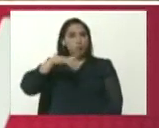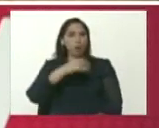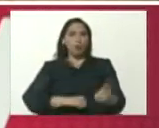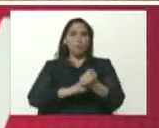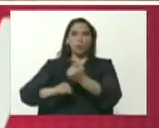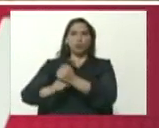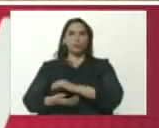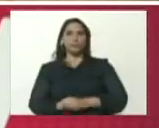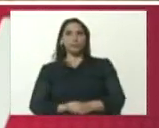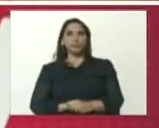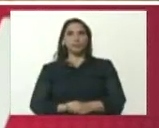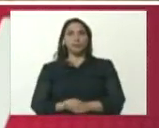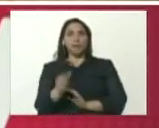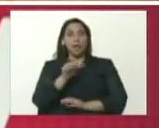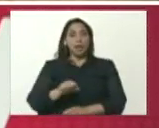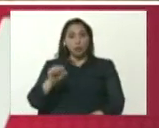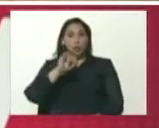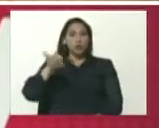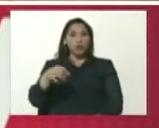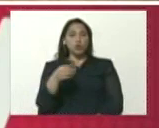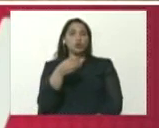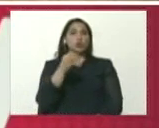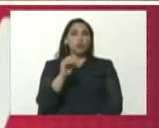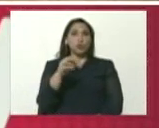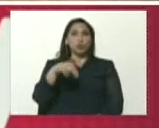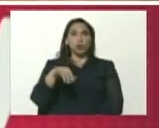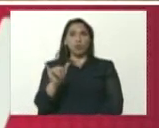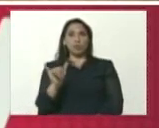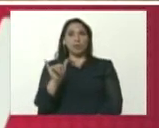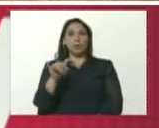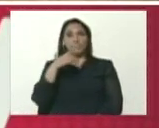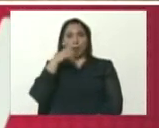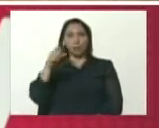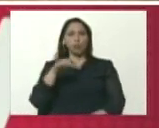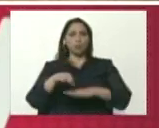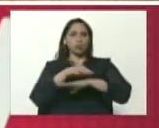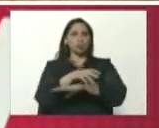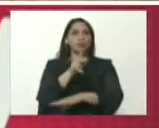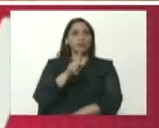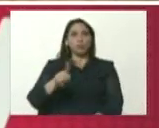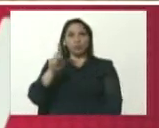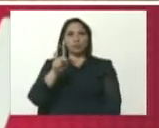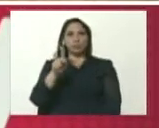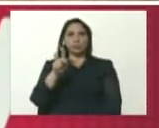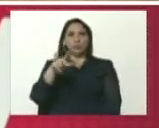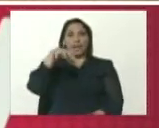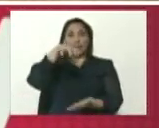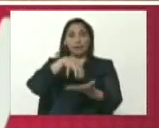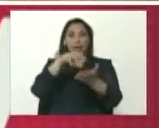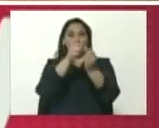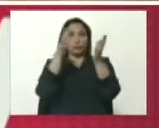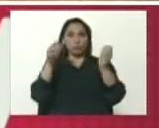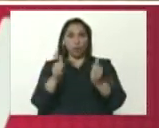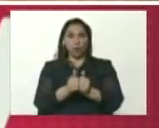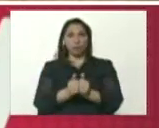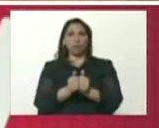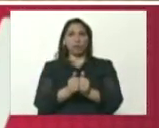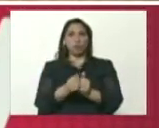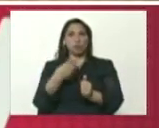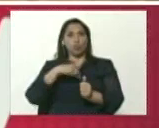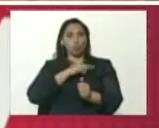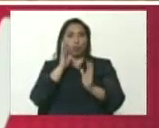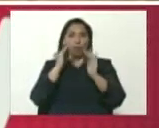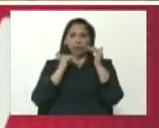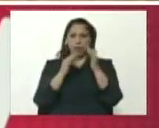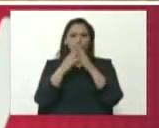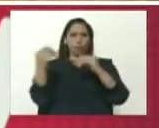Tobar. Arroba Johnny Deep. Nicolás Maduro, en el municipio Peñalver, estado Anzoátegui. Estamos atentos a todas